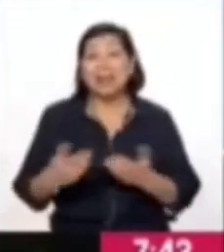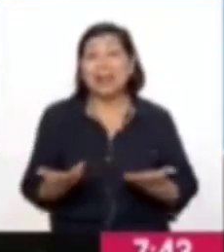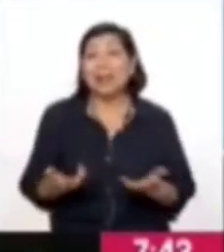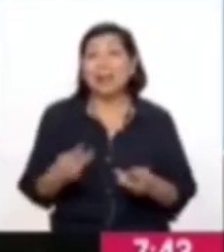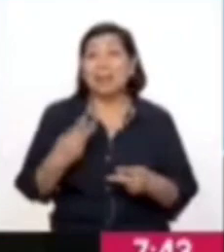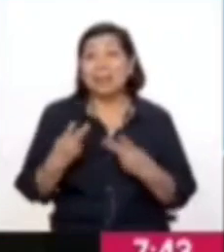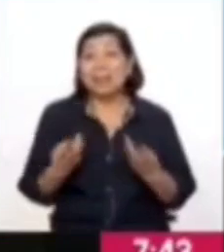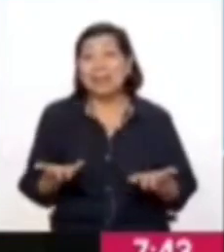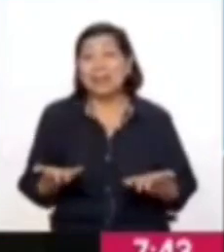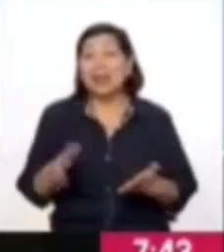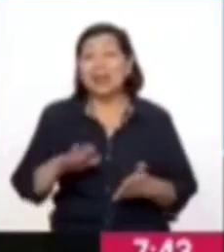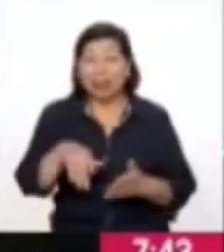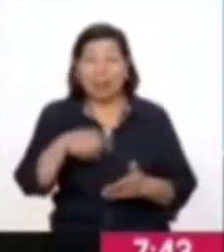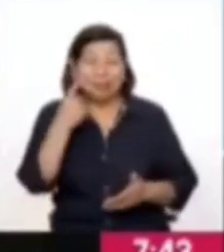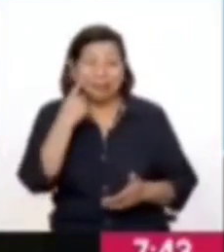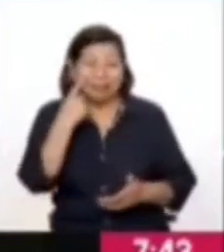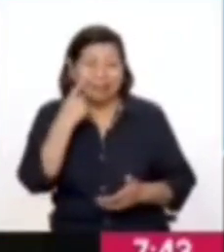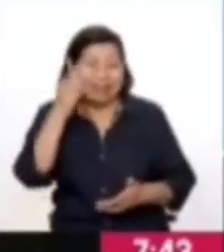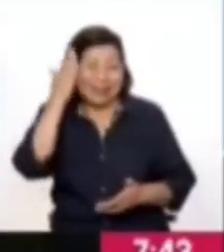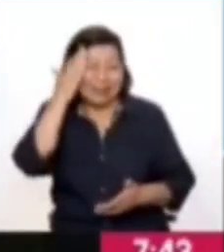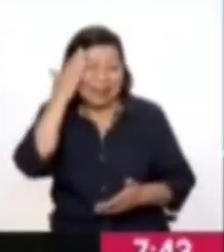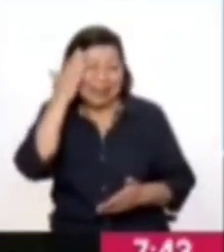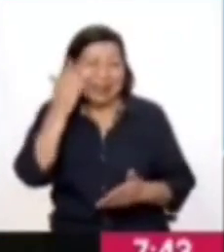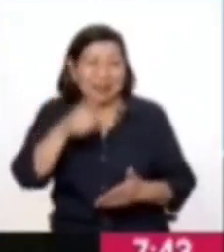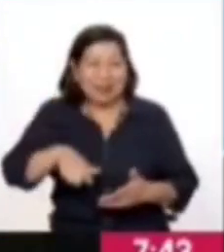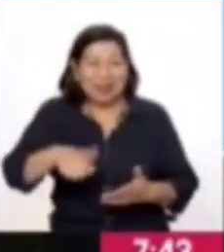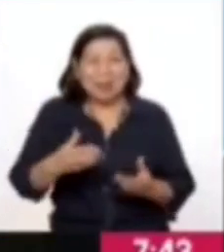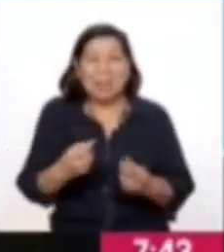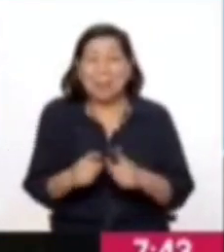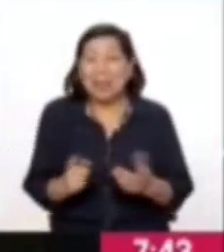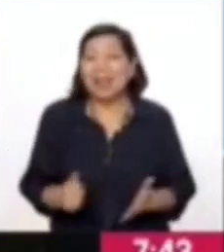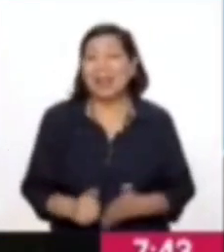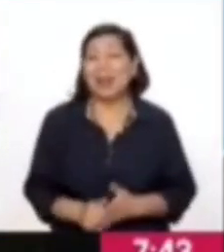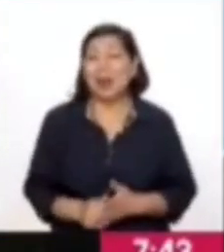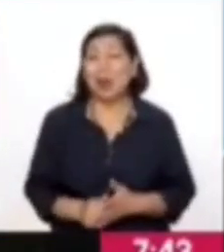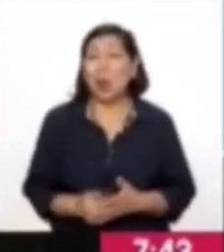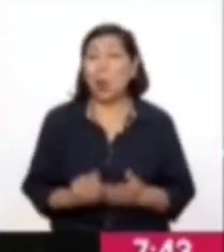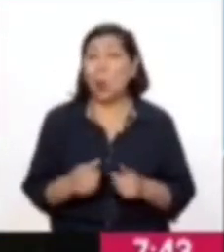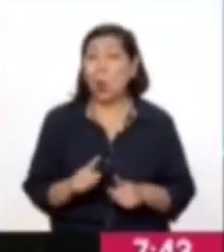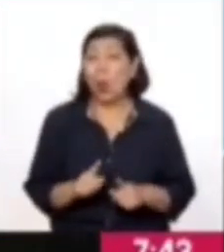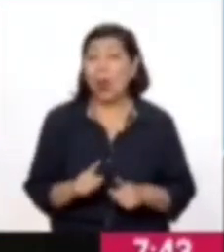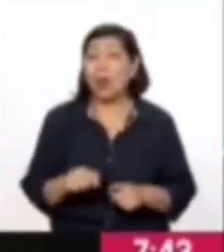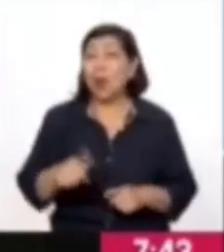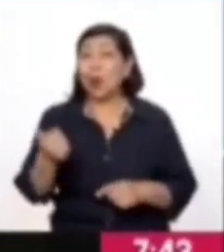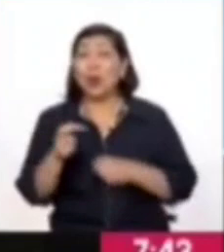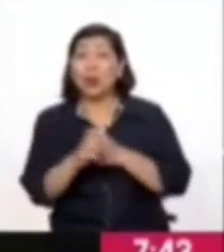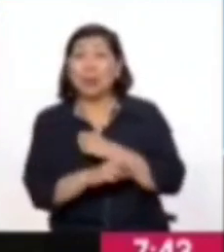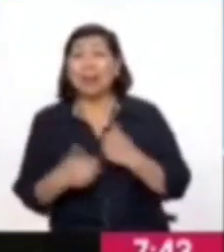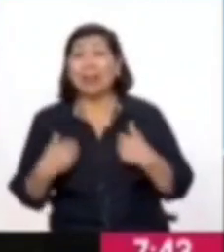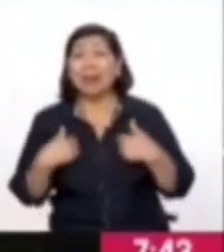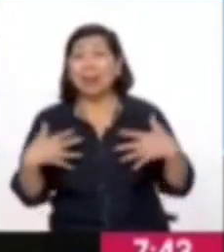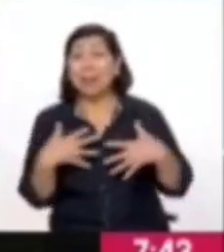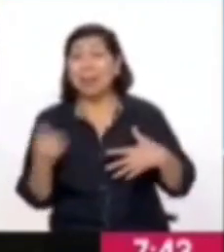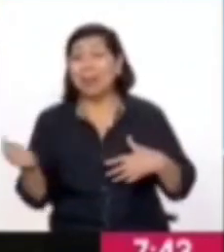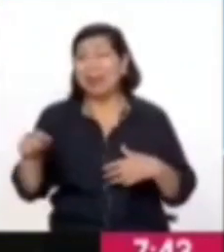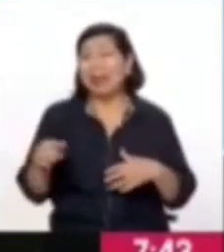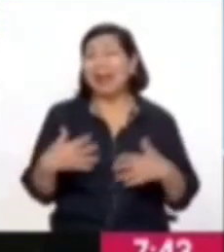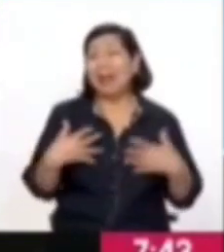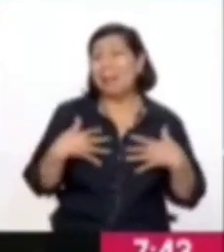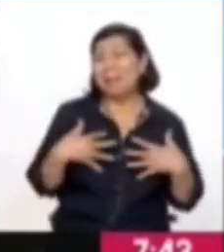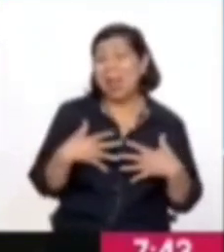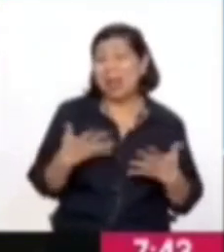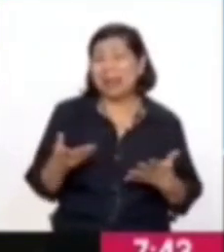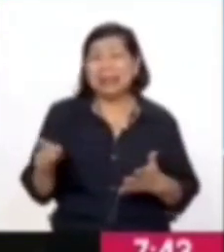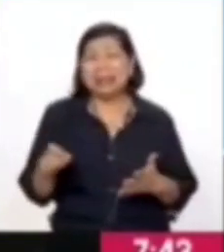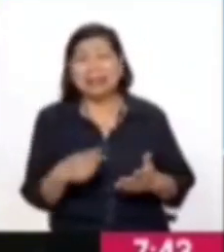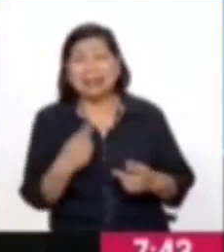bueno, nosotros nos conocemos, sabemos nuestras realidades, pero el extranjero tiene mucho temor y cualquier